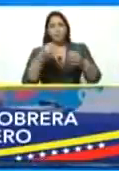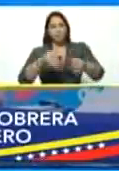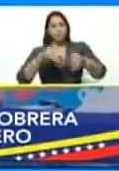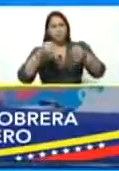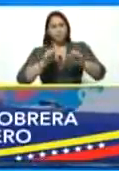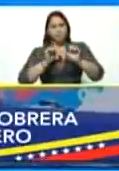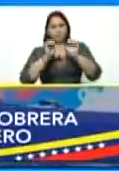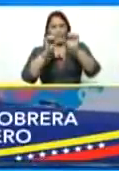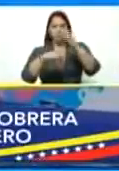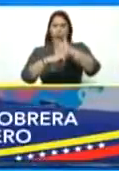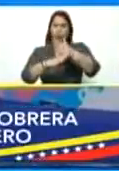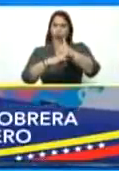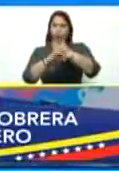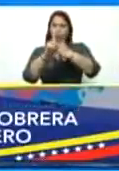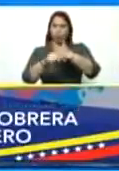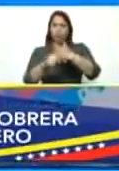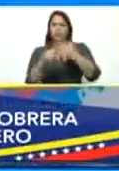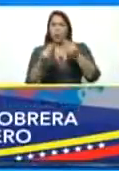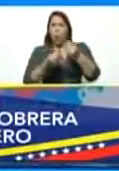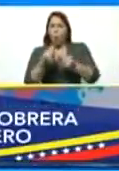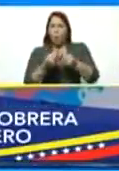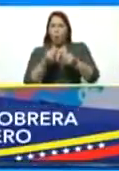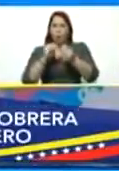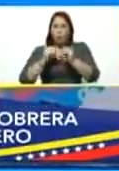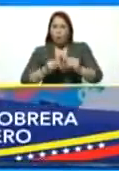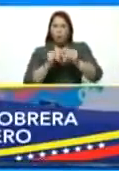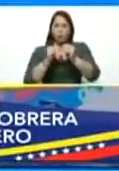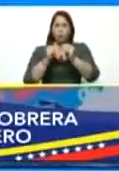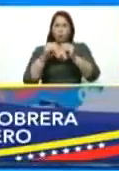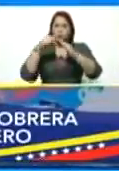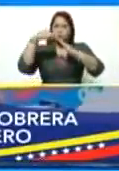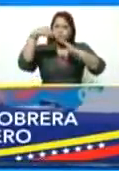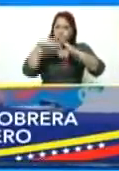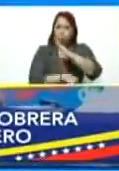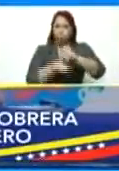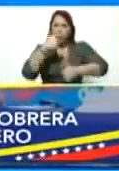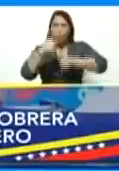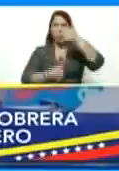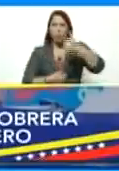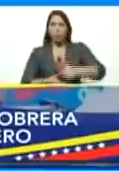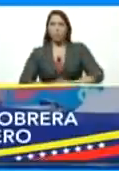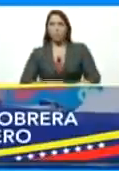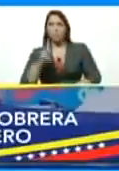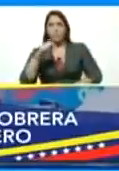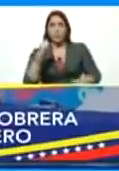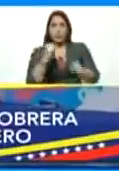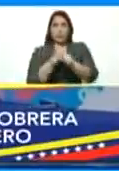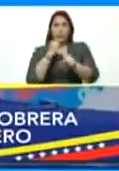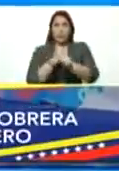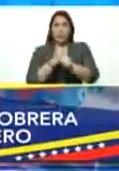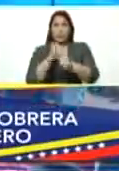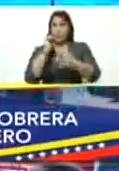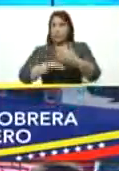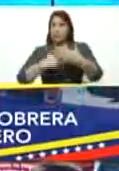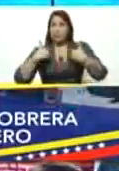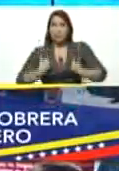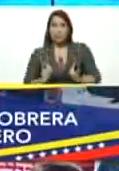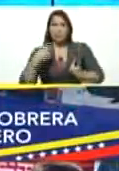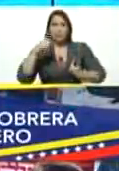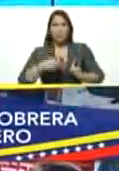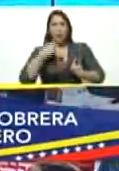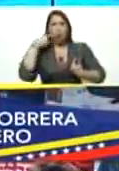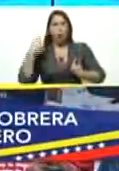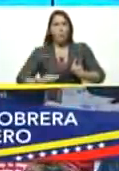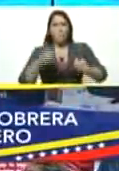de la crítica ácida y profunda y del trabajo sin descanso el hombre que protege al